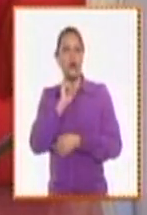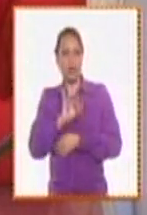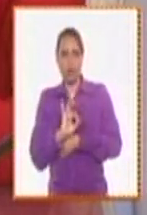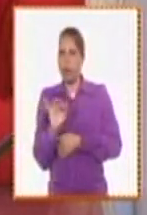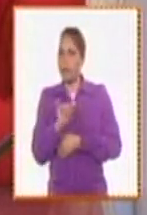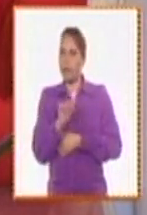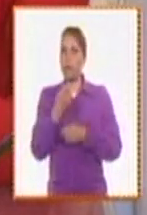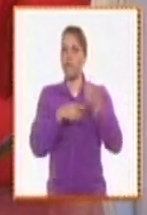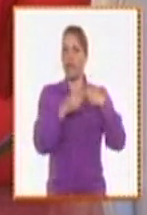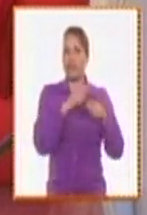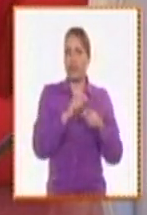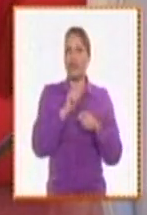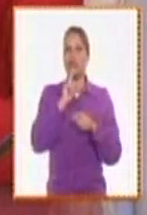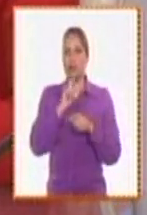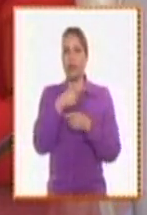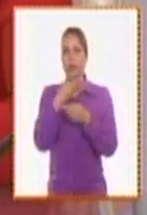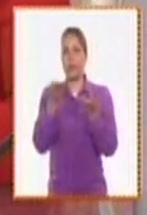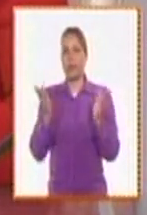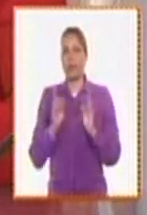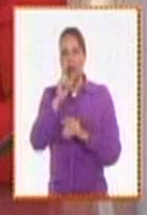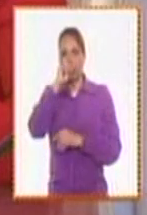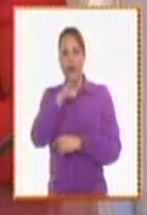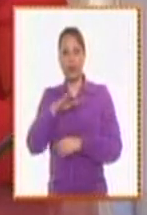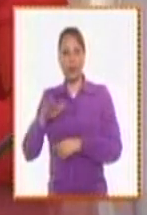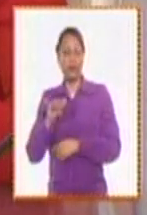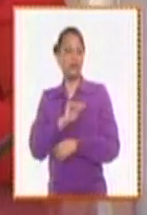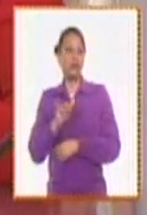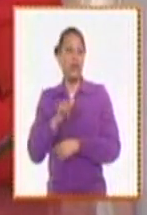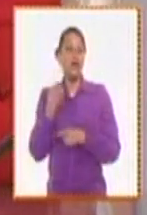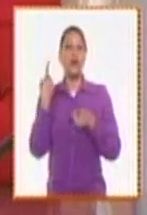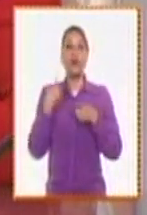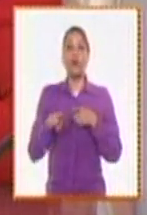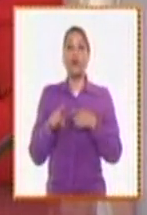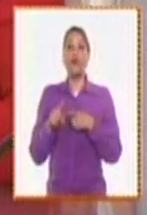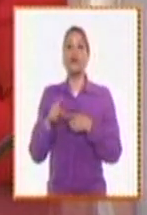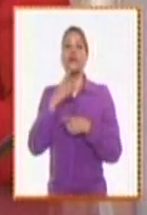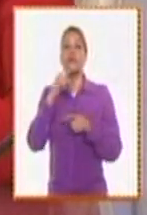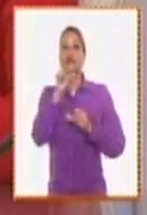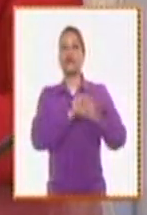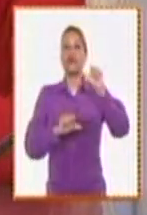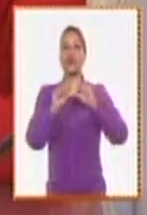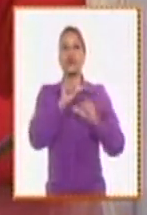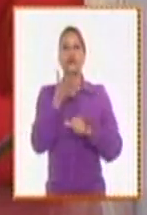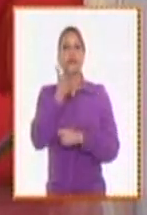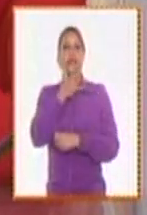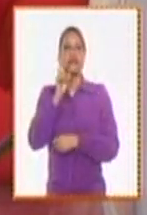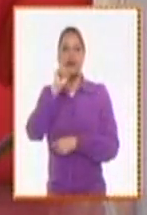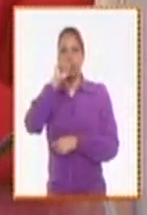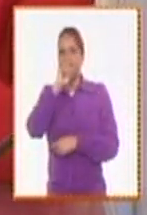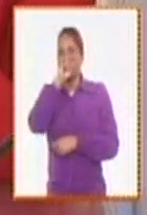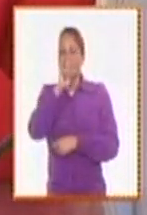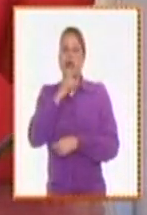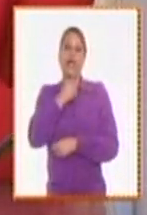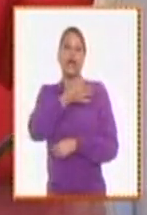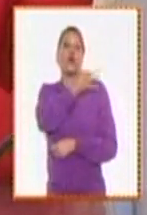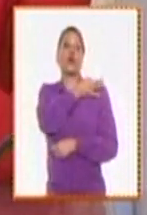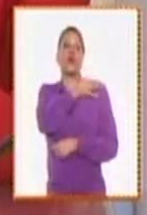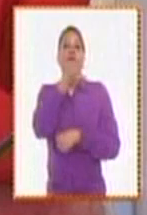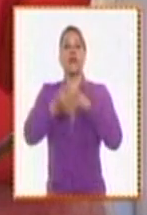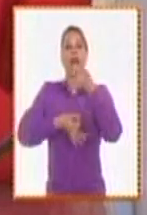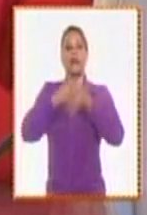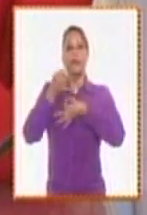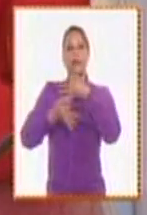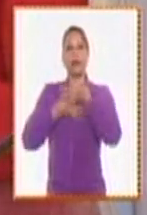de contaminación o de potencia que tenga la droga o la sustancia con efectos similares a las drogas, porque bueno, el coronel hablaba ahorita de la